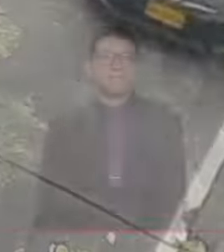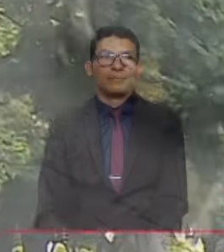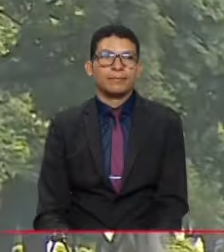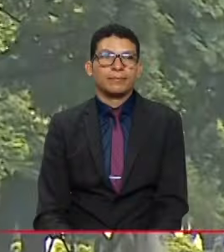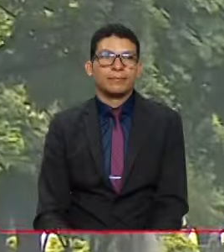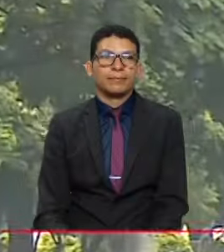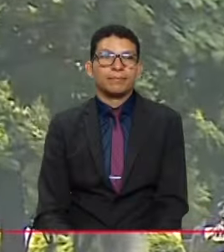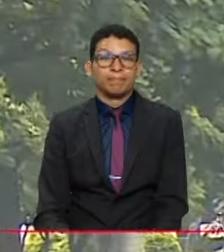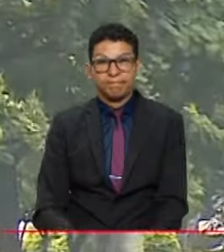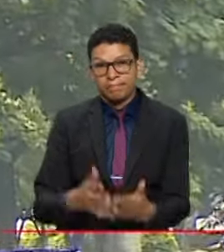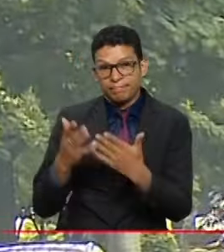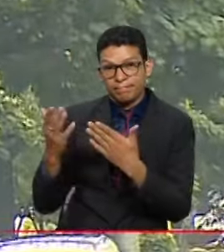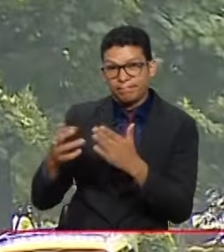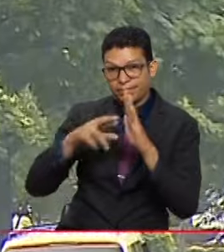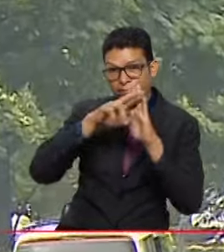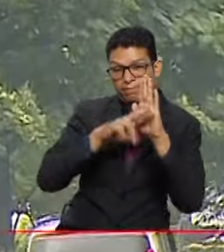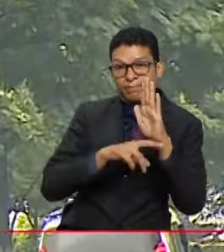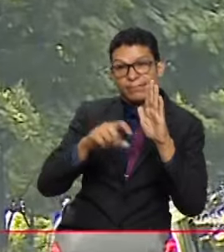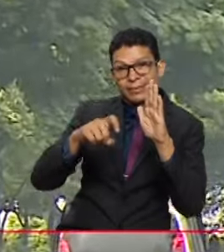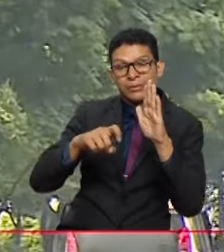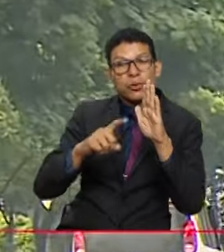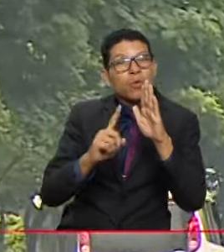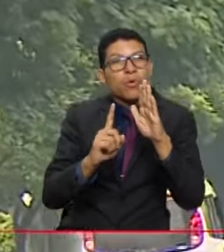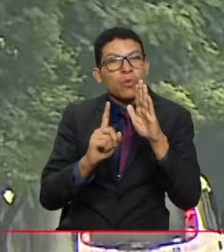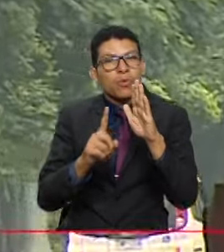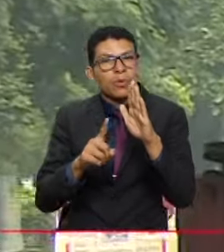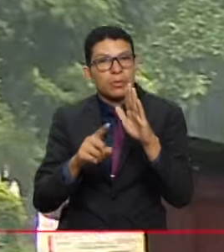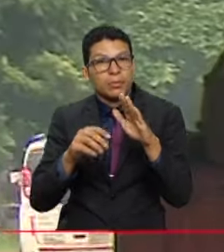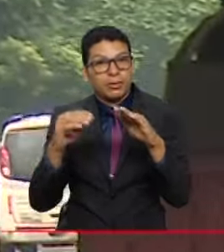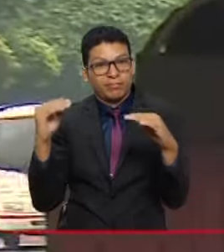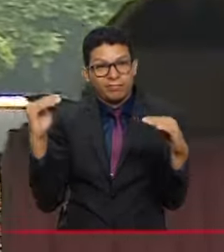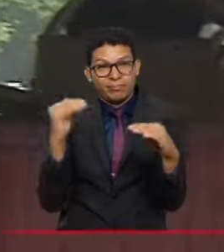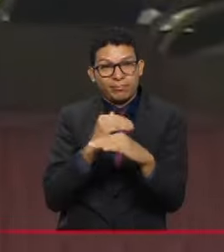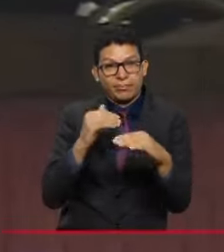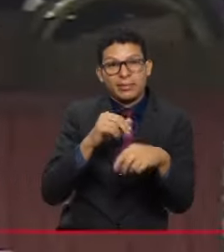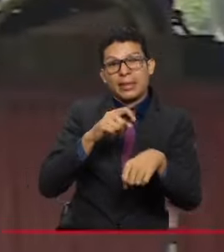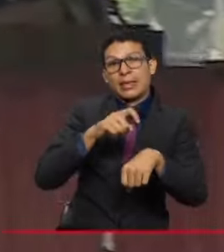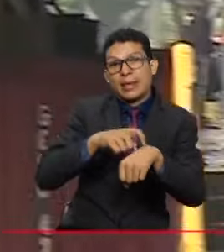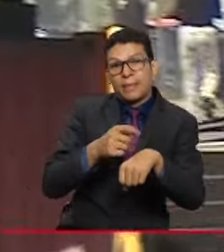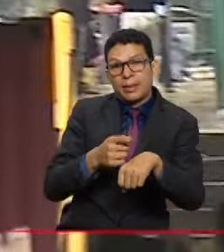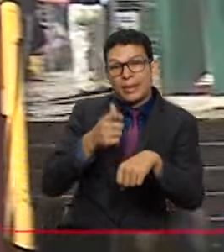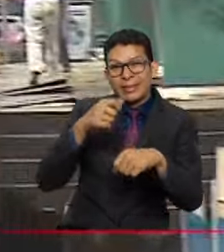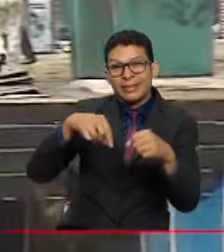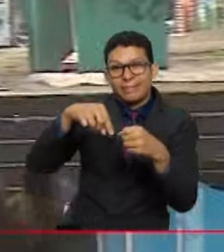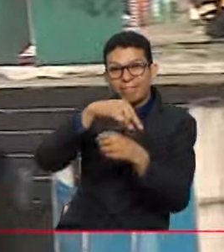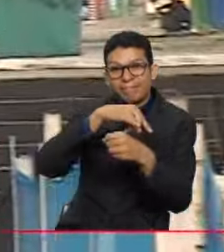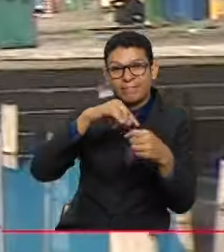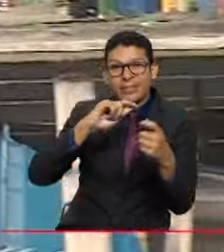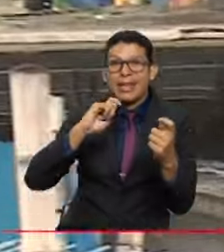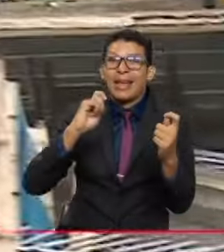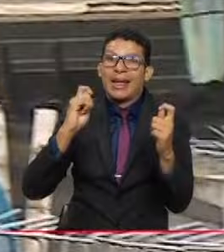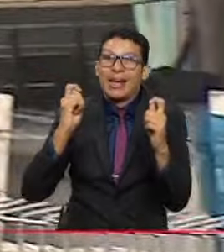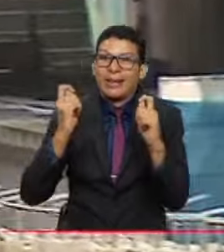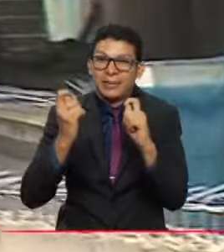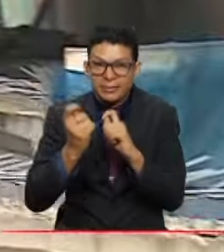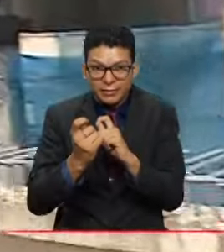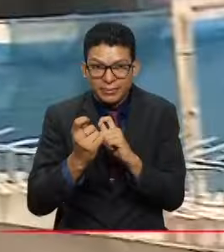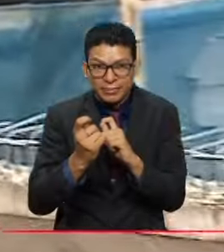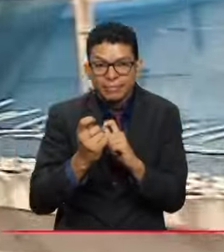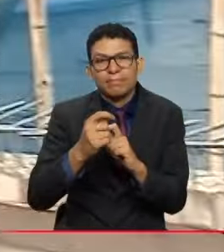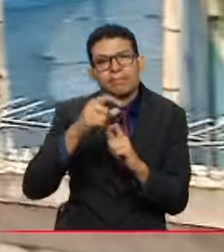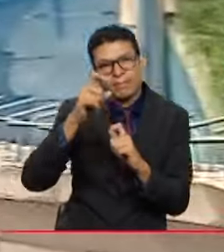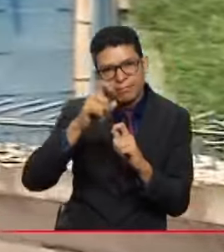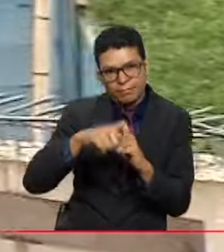y esto precisamente porque la movilidad va a cambiar temporalmente en esta zona. Es por eso que tenía que estar muy